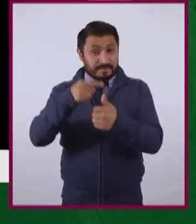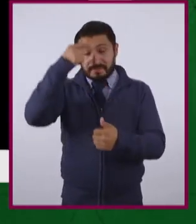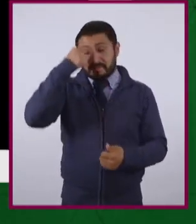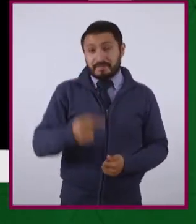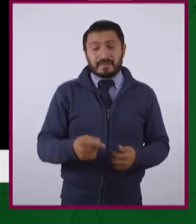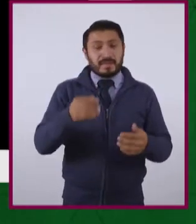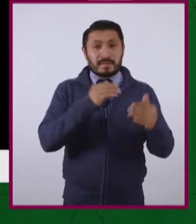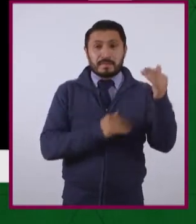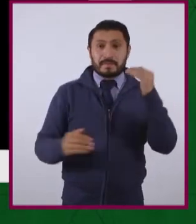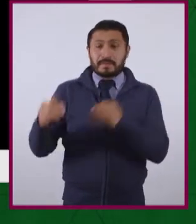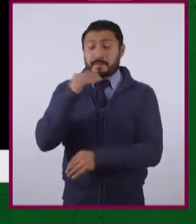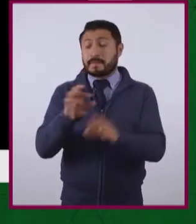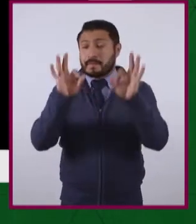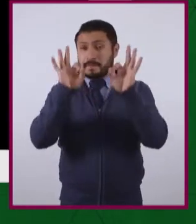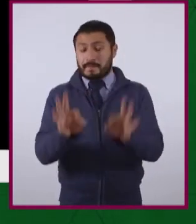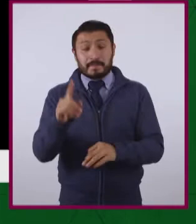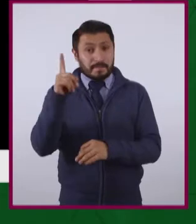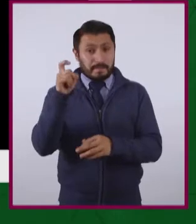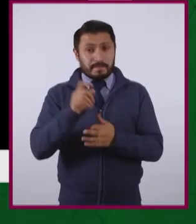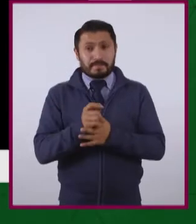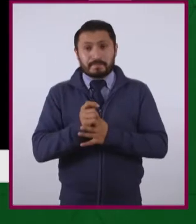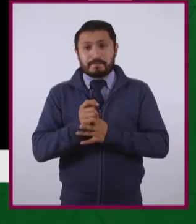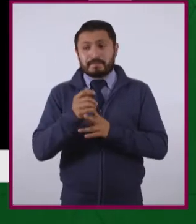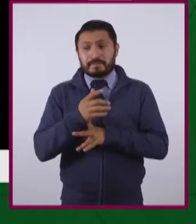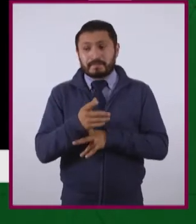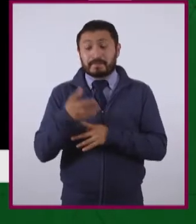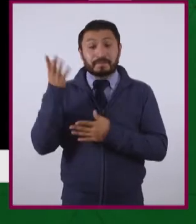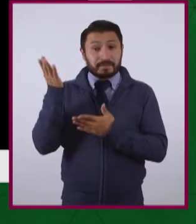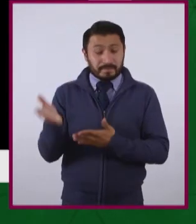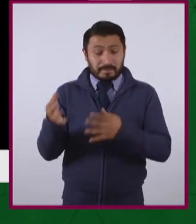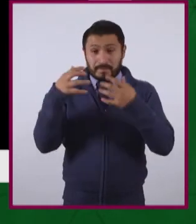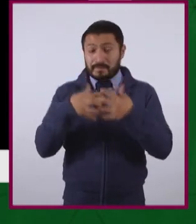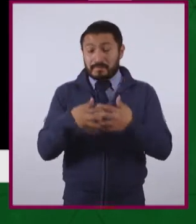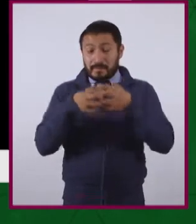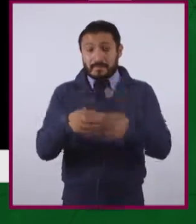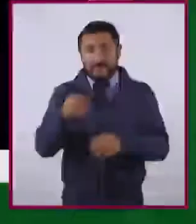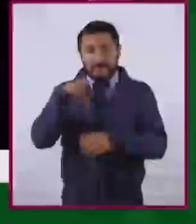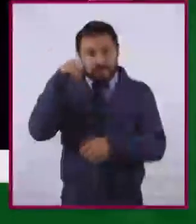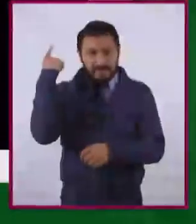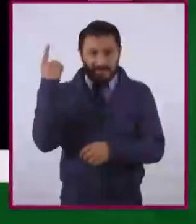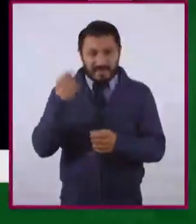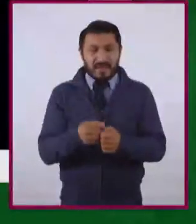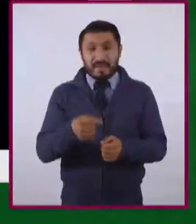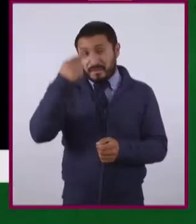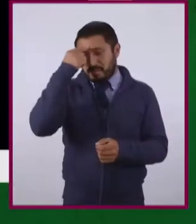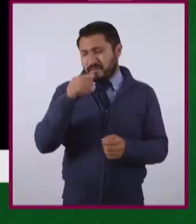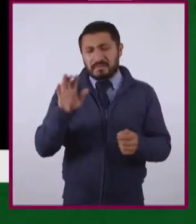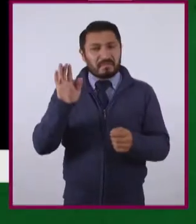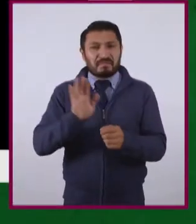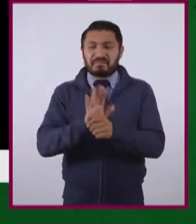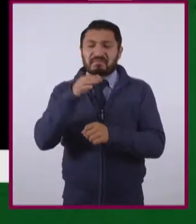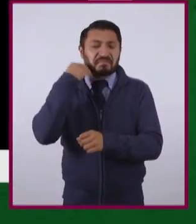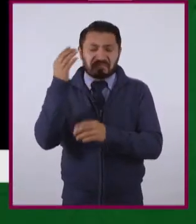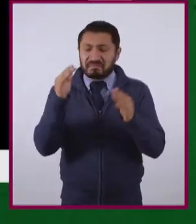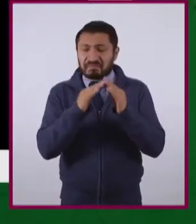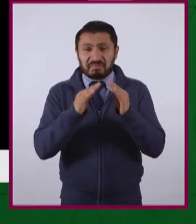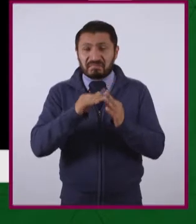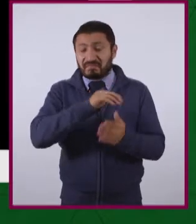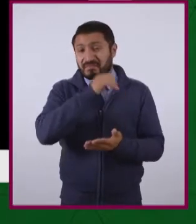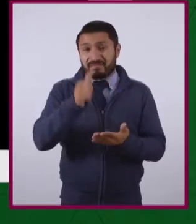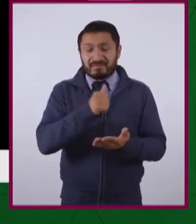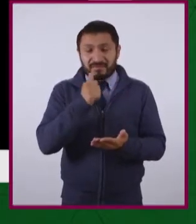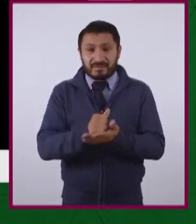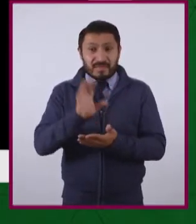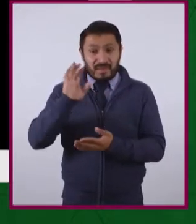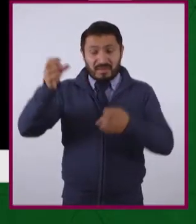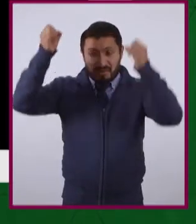una alta calidad de agua. Este sistema es muy sencillo, sirve para casi cualquier casa promedio en la ciudad. Cuando empieza a